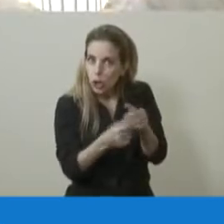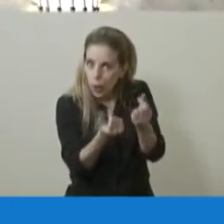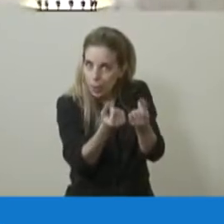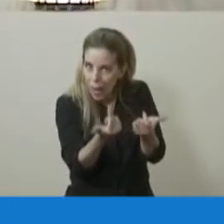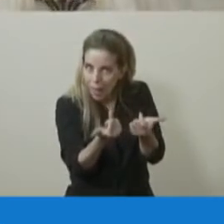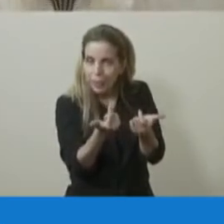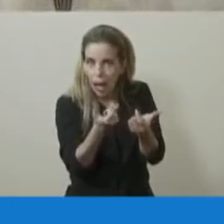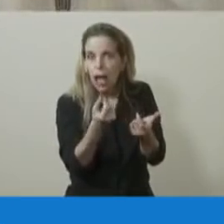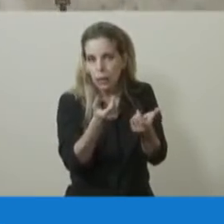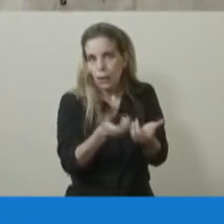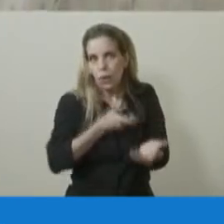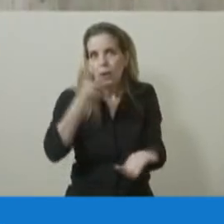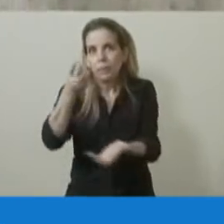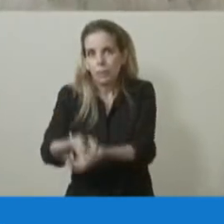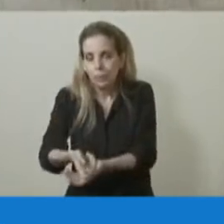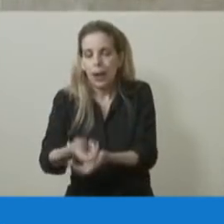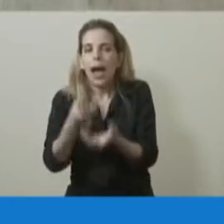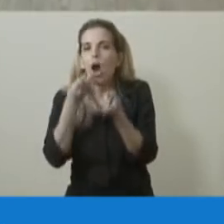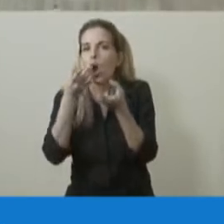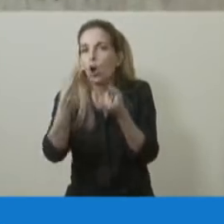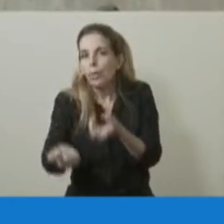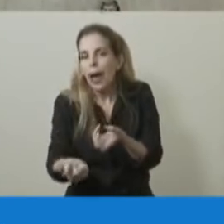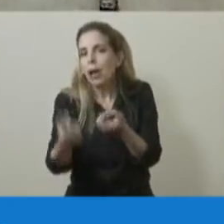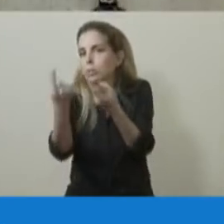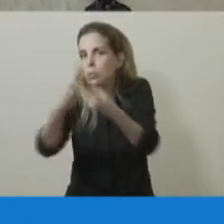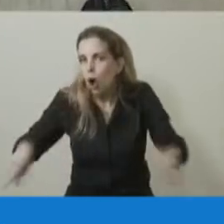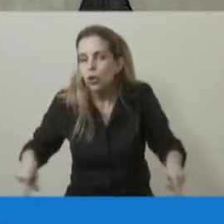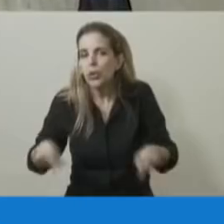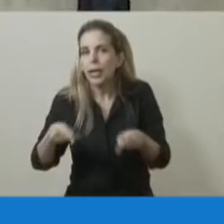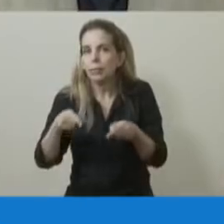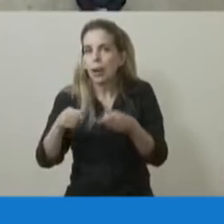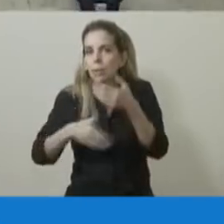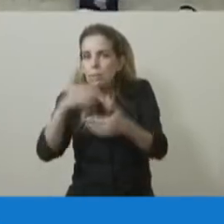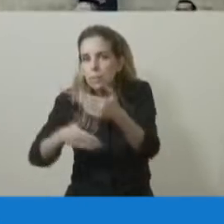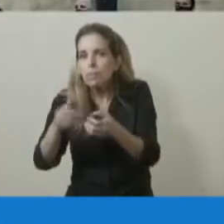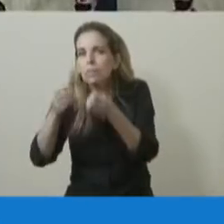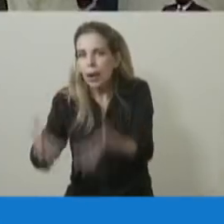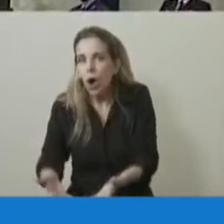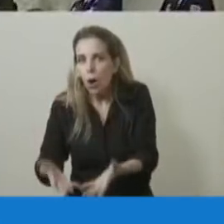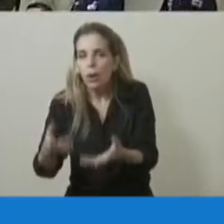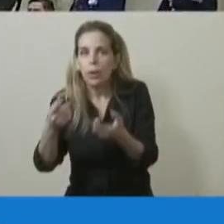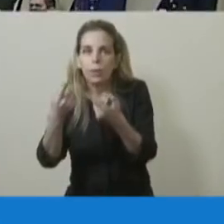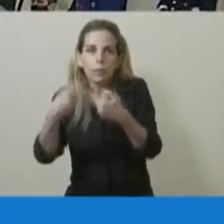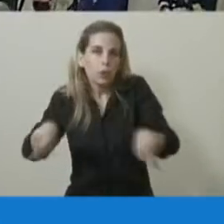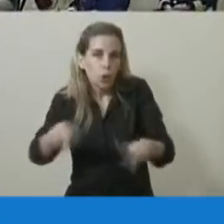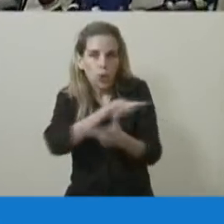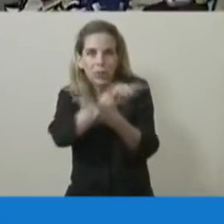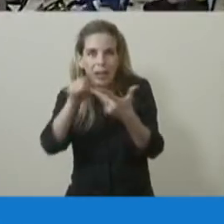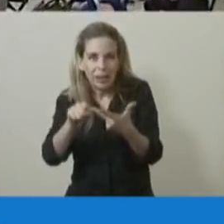de equipamiento y en materia de mejor funcionamiento de las fuerzas, de las tres